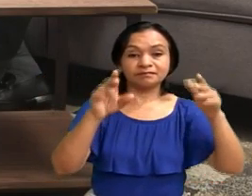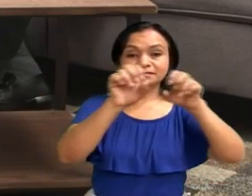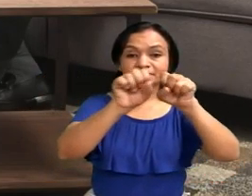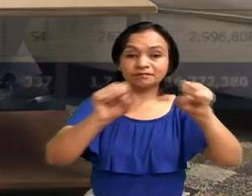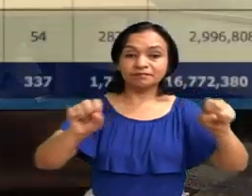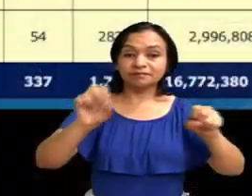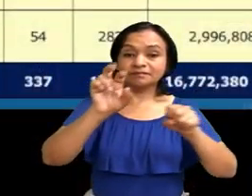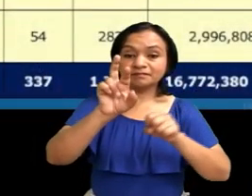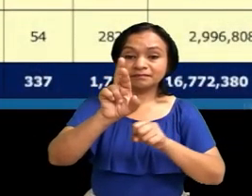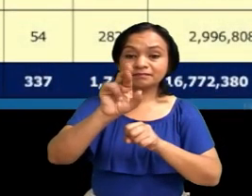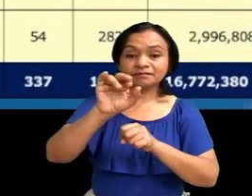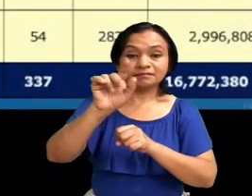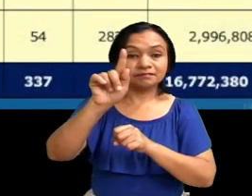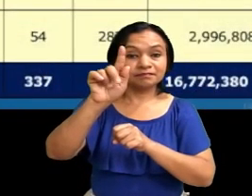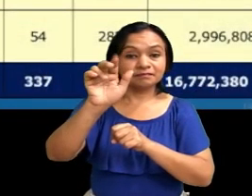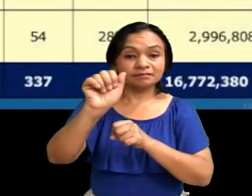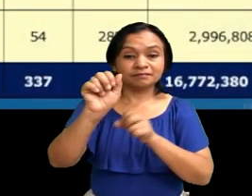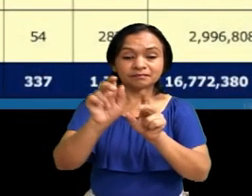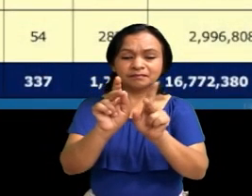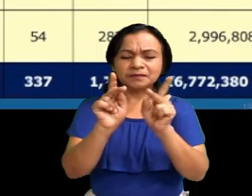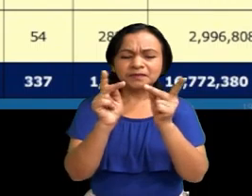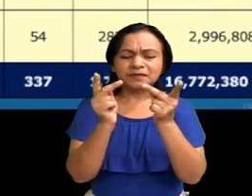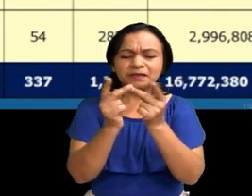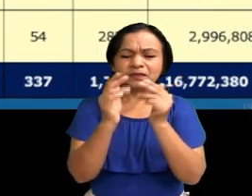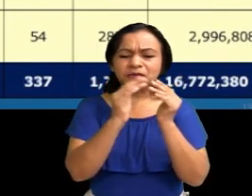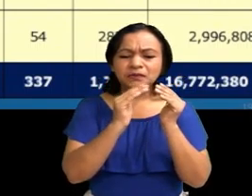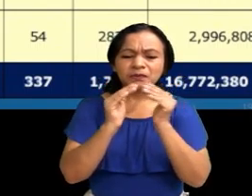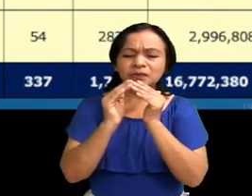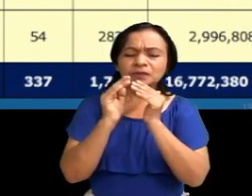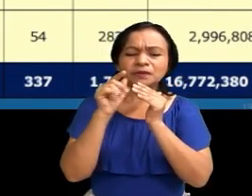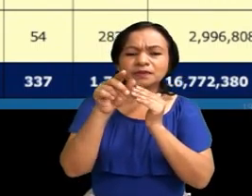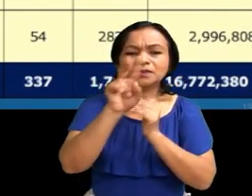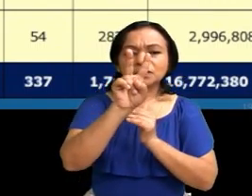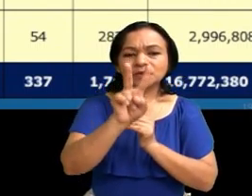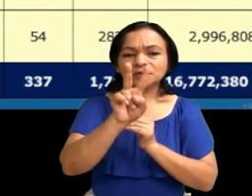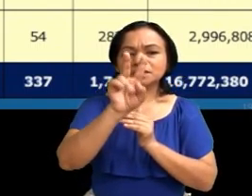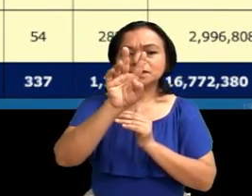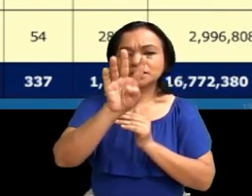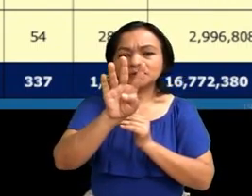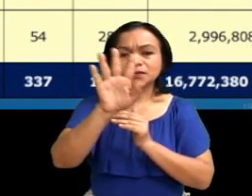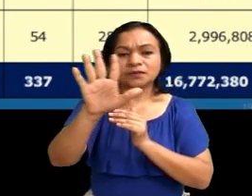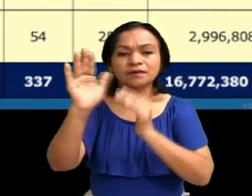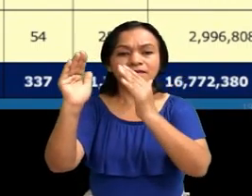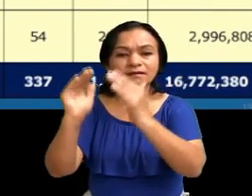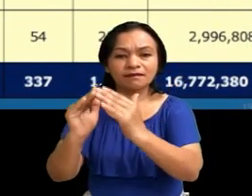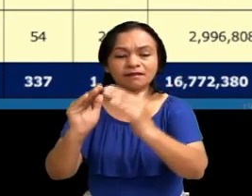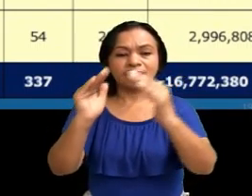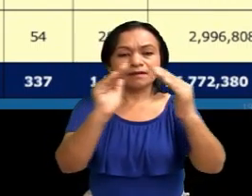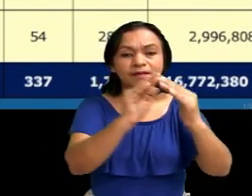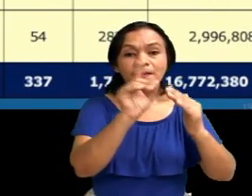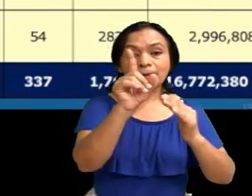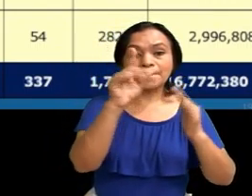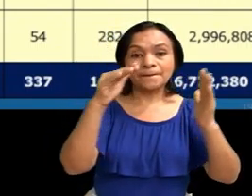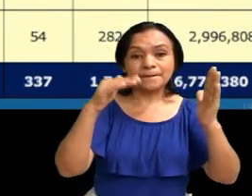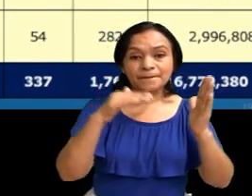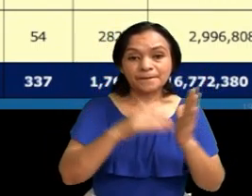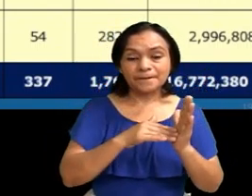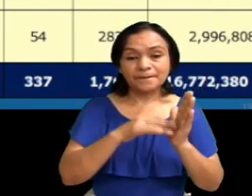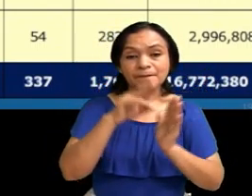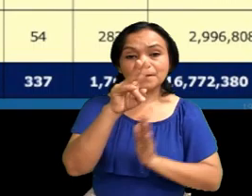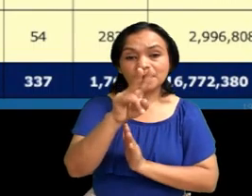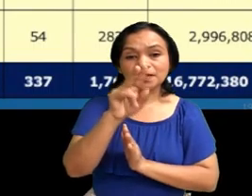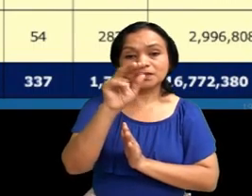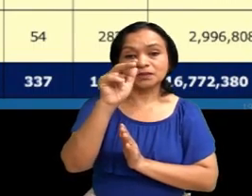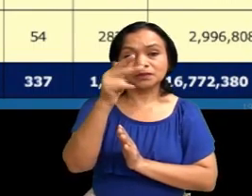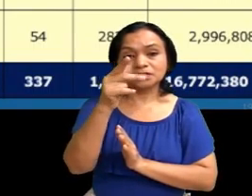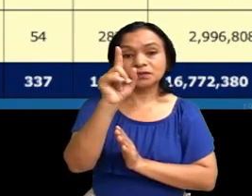Mulucucú. Imagínate una comunidad de 245 viviendas, 1.281 hermanas y hermanos con